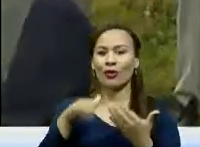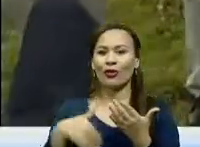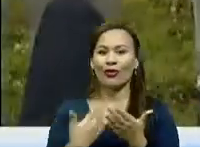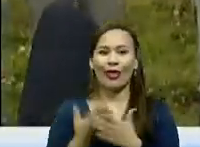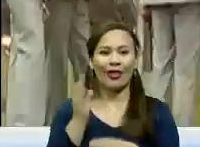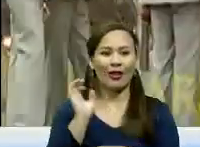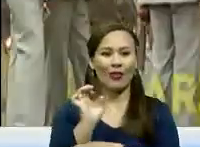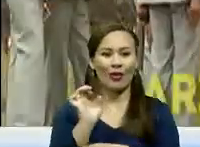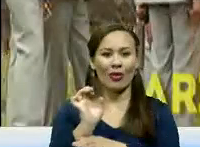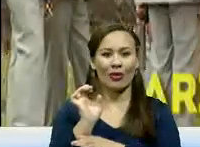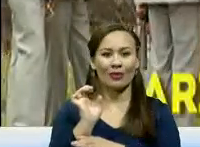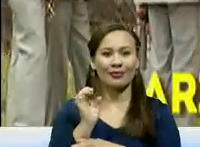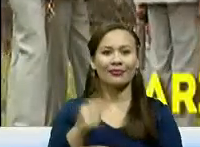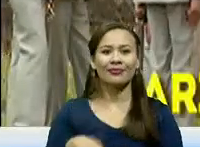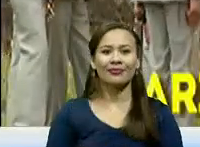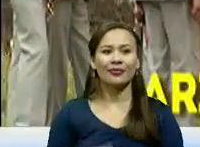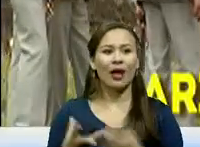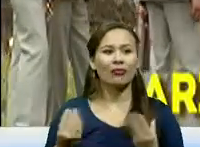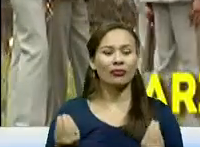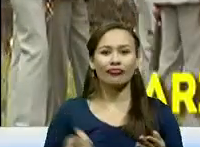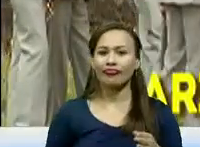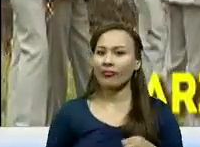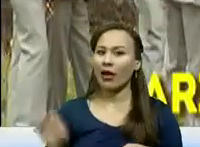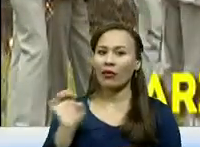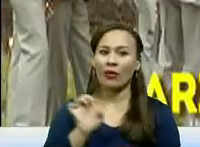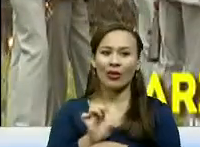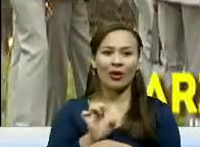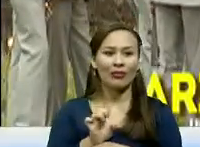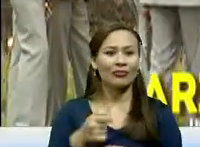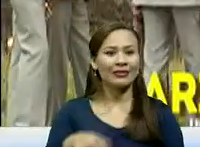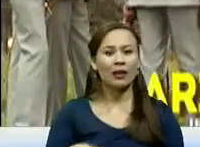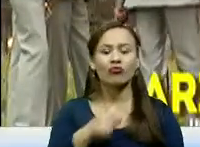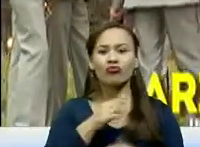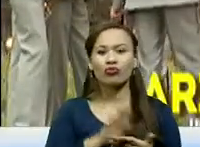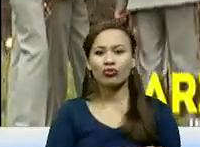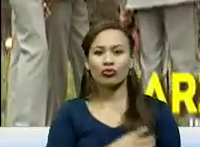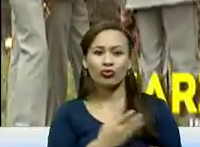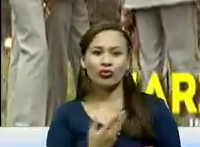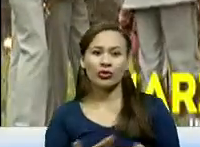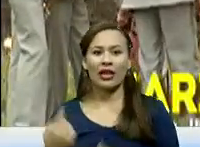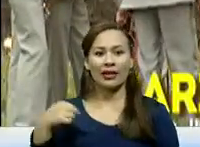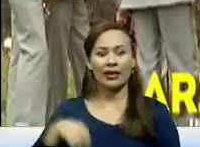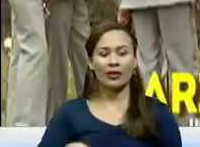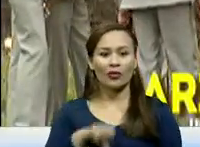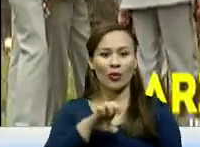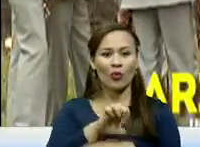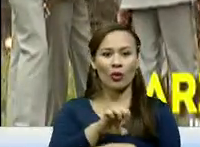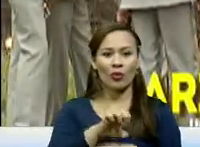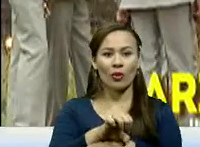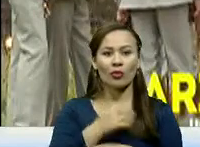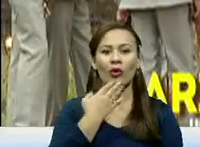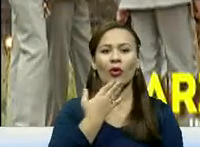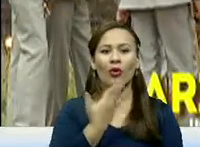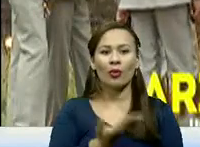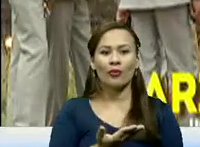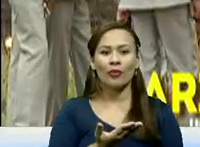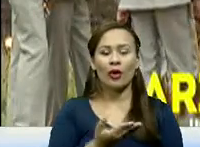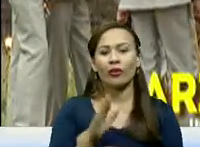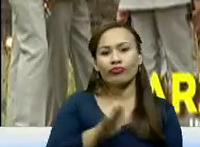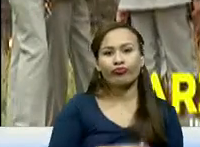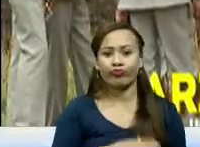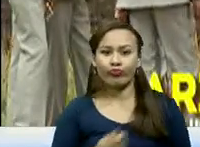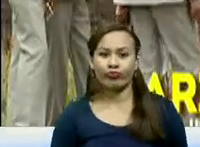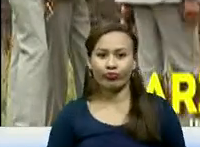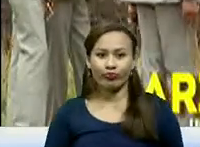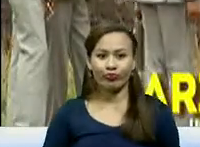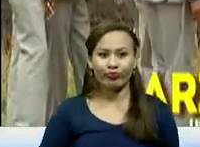Ecuador. Todo lo que es música del tentagrama del Ecuador, como San Juanitos,